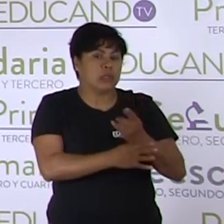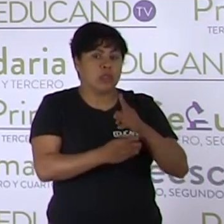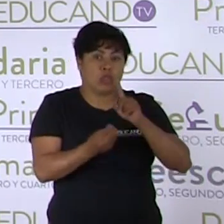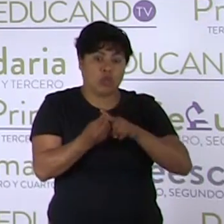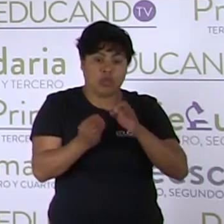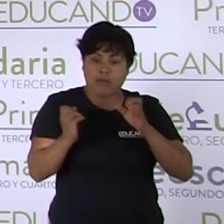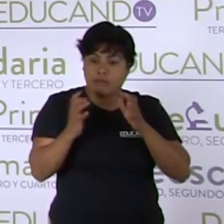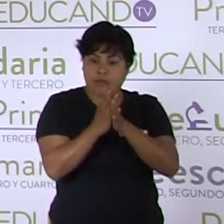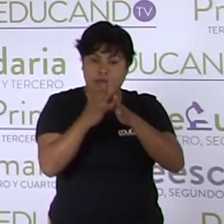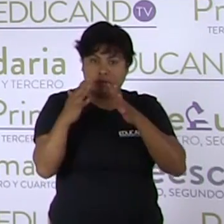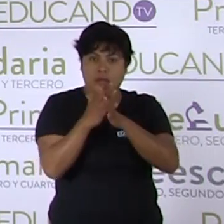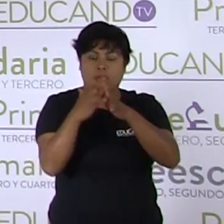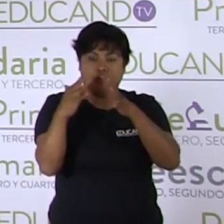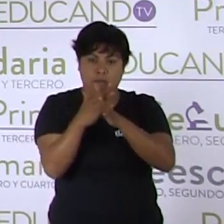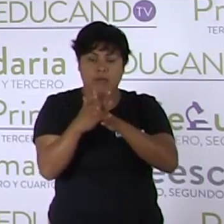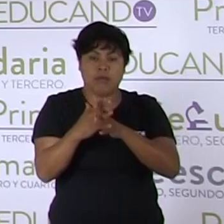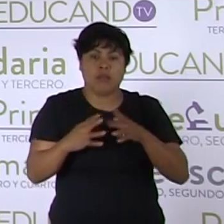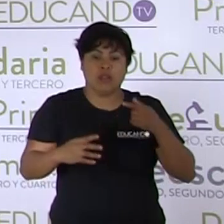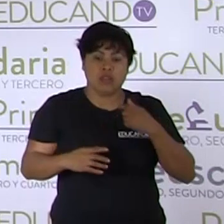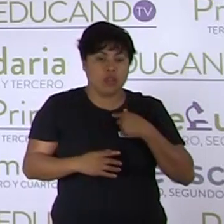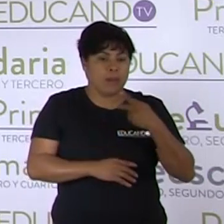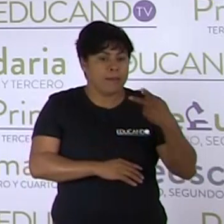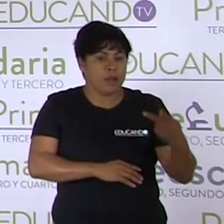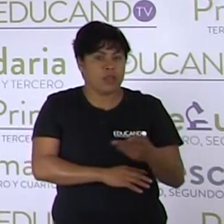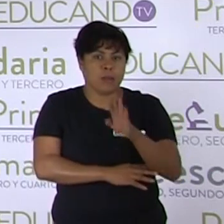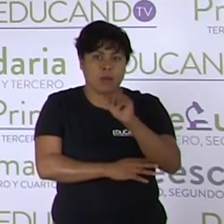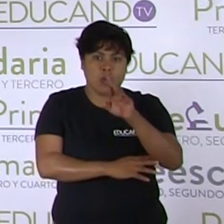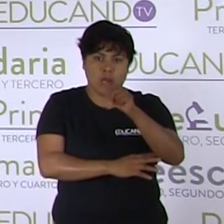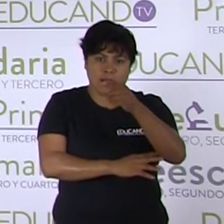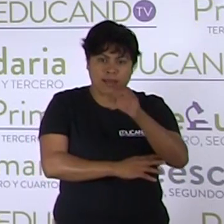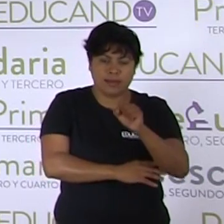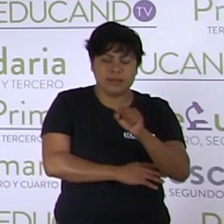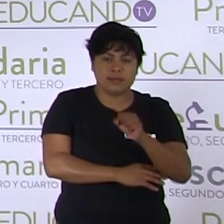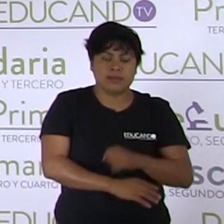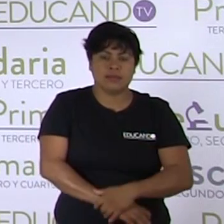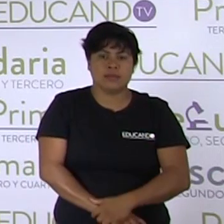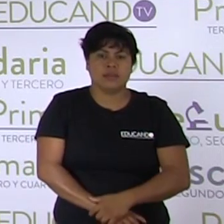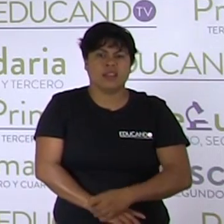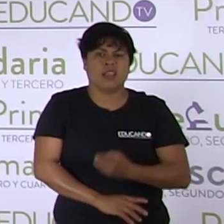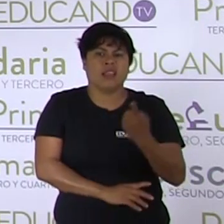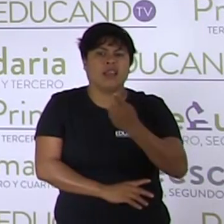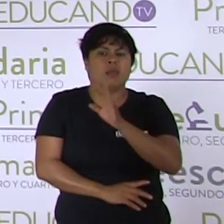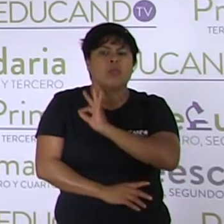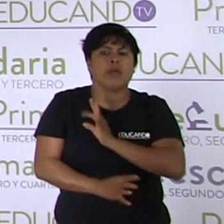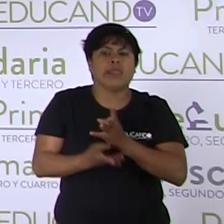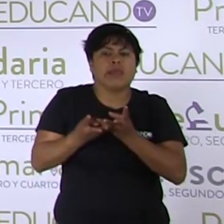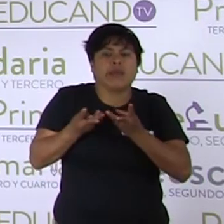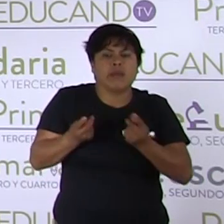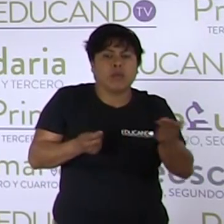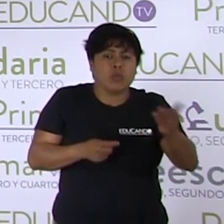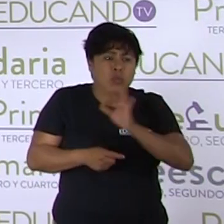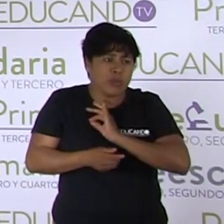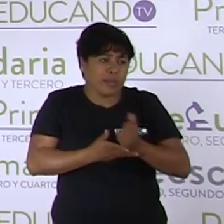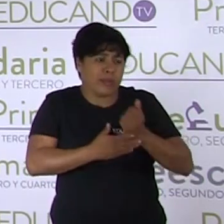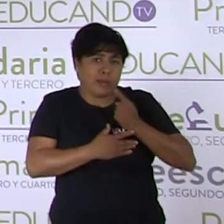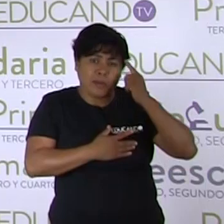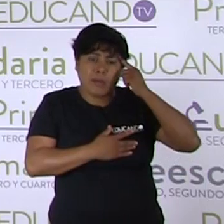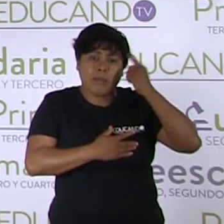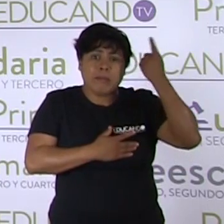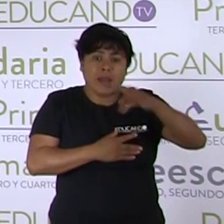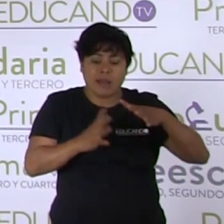las Malvinas le preguntaron a Borges qué solución se le ocurría para el